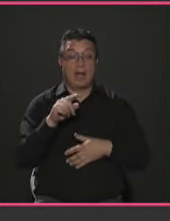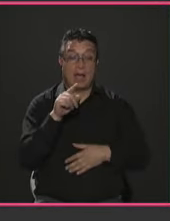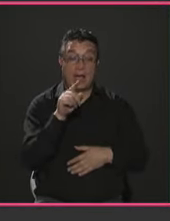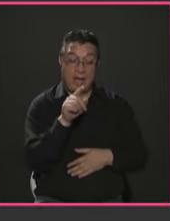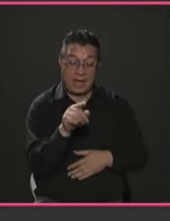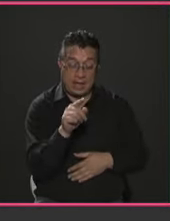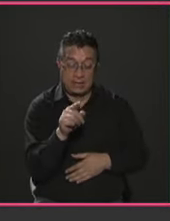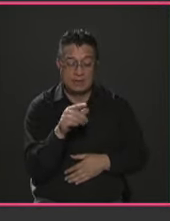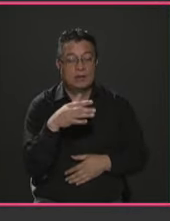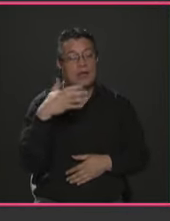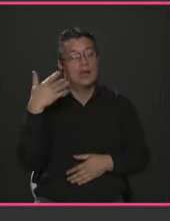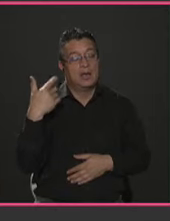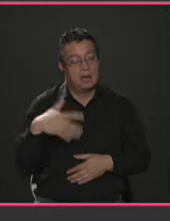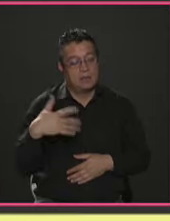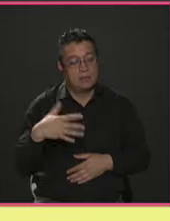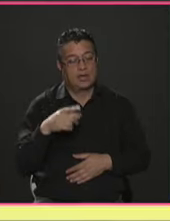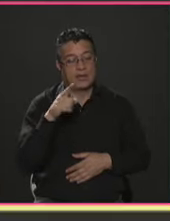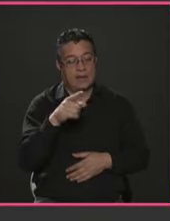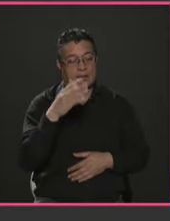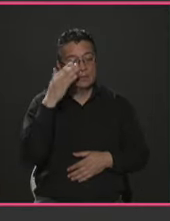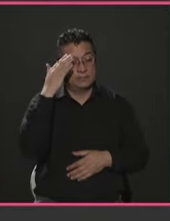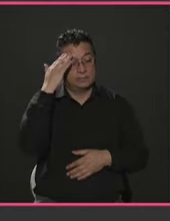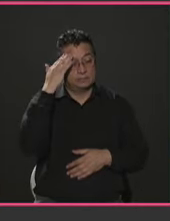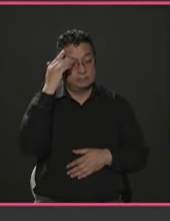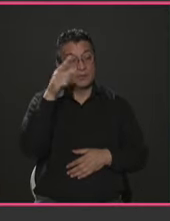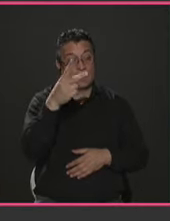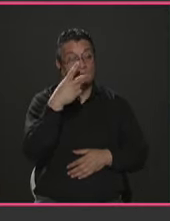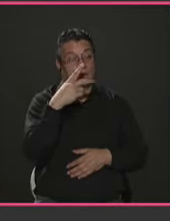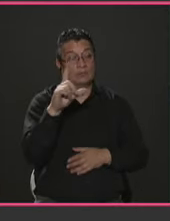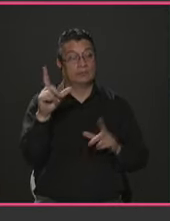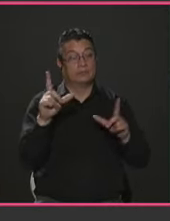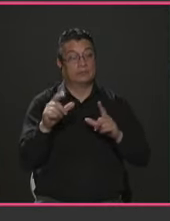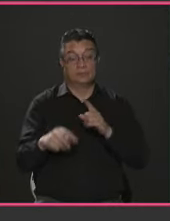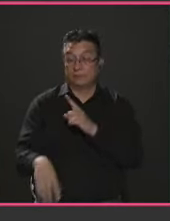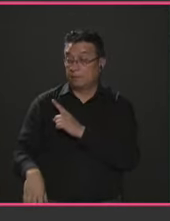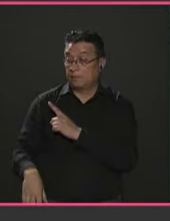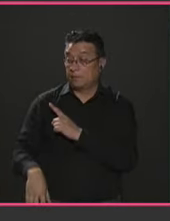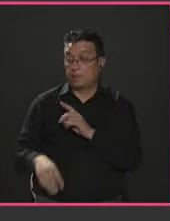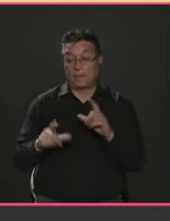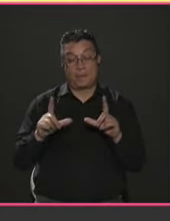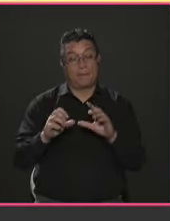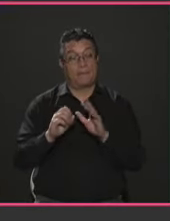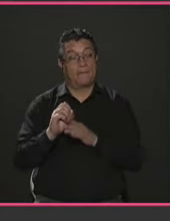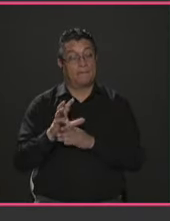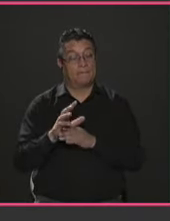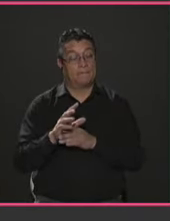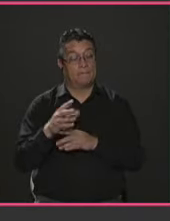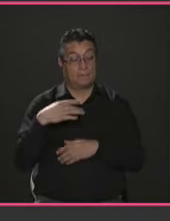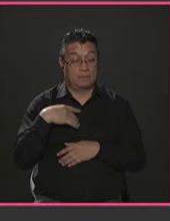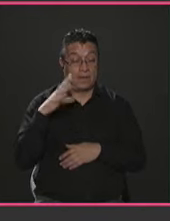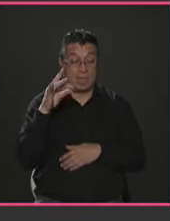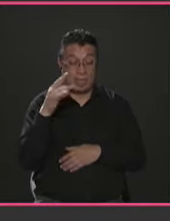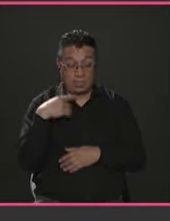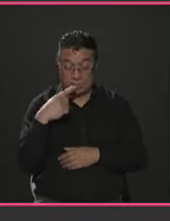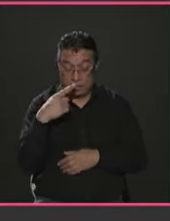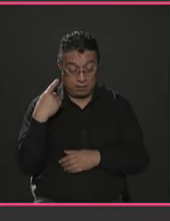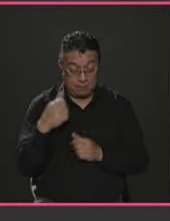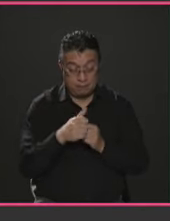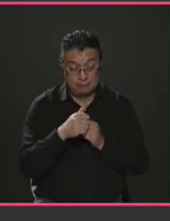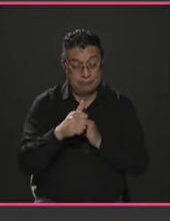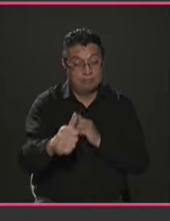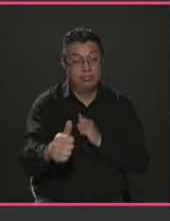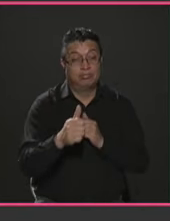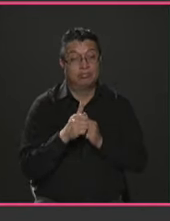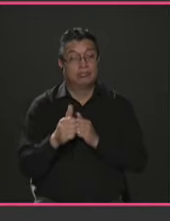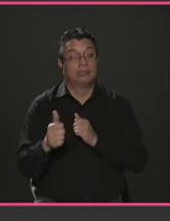creo que es importante claro ahí estoy viendo que está proyectado recién lo veo ahora pero mi edad no me permite este